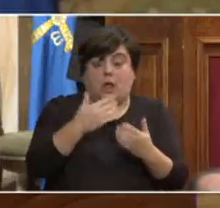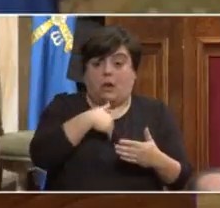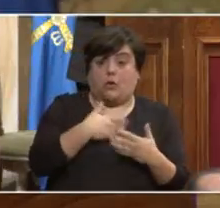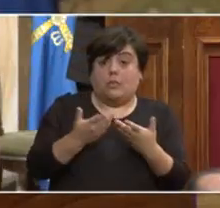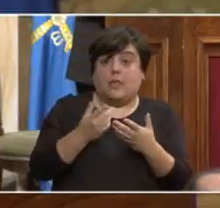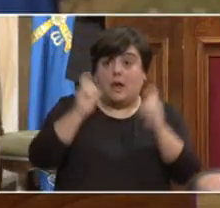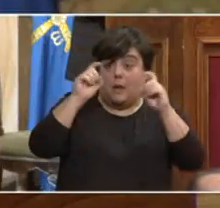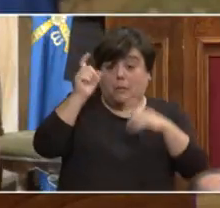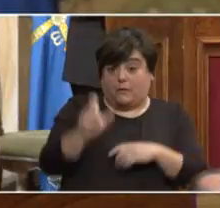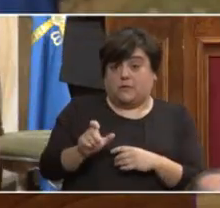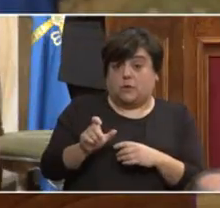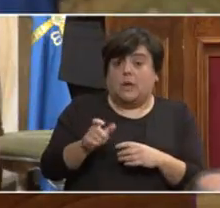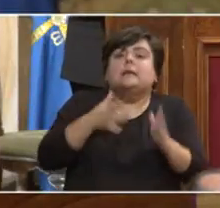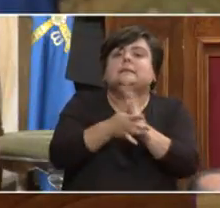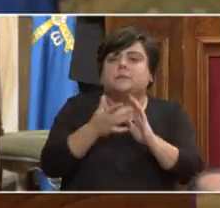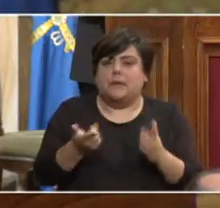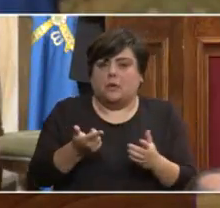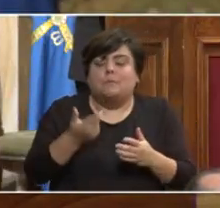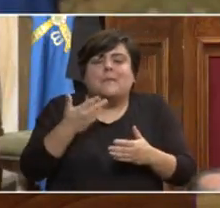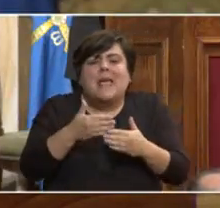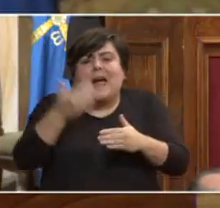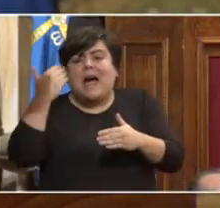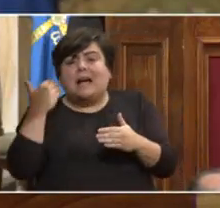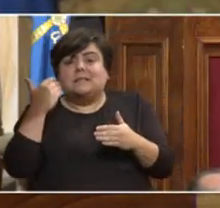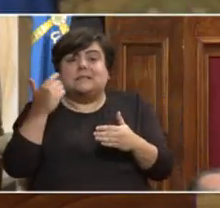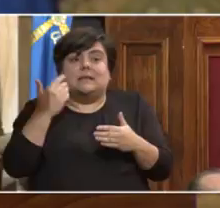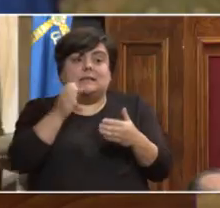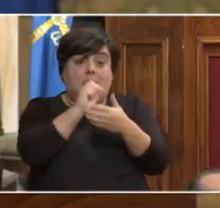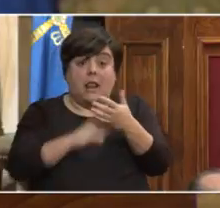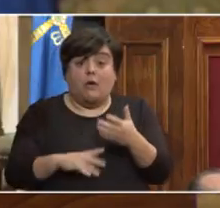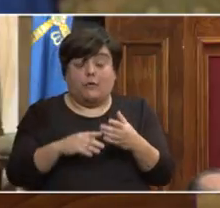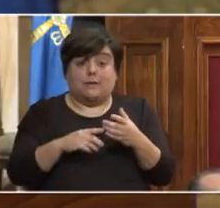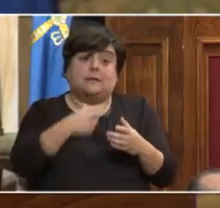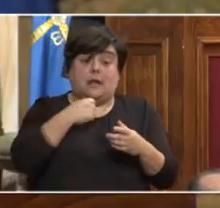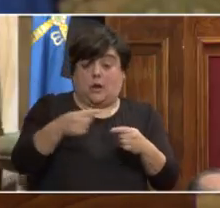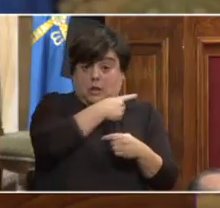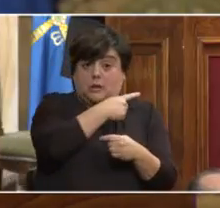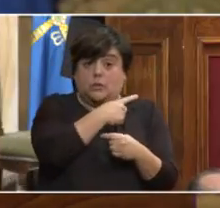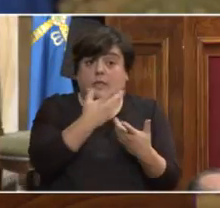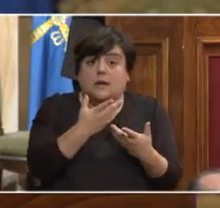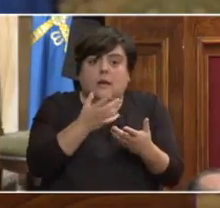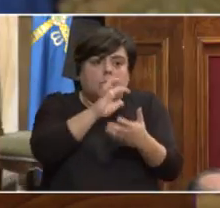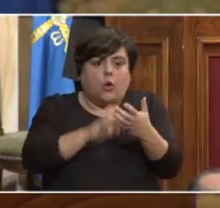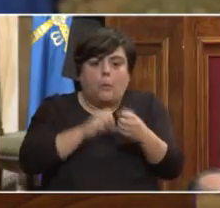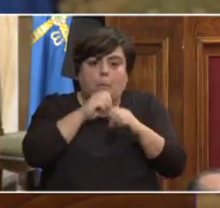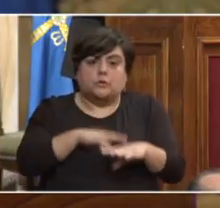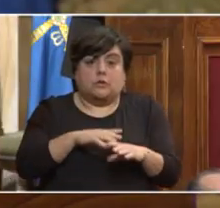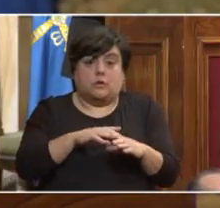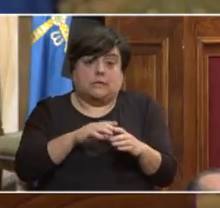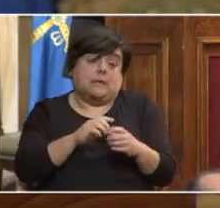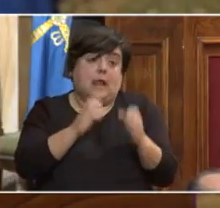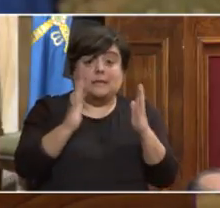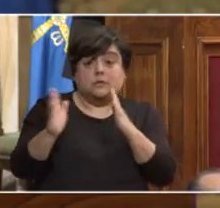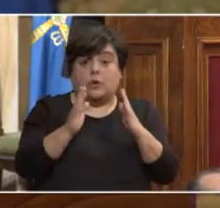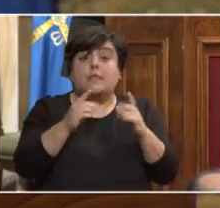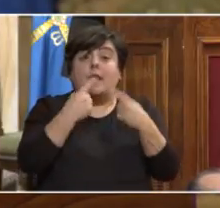Y me explico. Para alguien que ha conocido antes las grandes obras de Lelutier que las grandes composiciones de la historia de la música, la